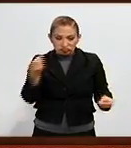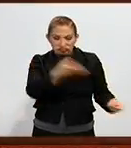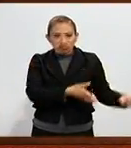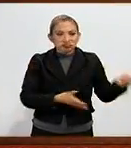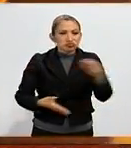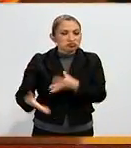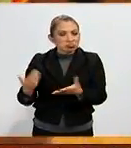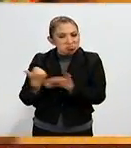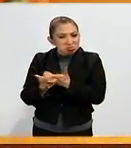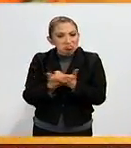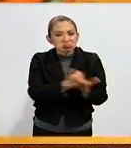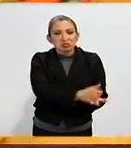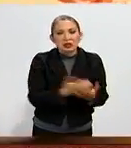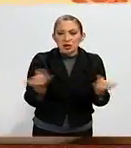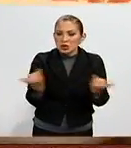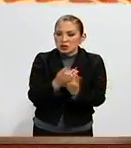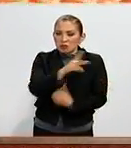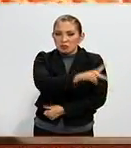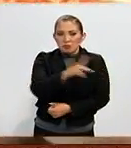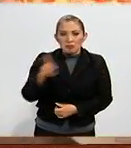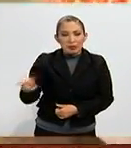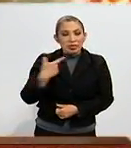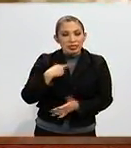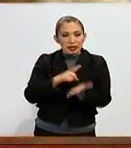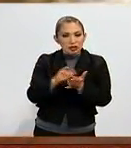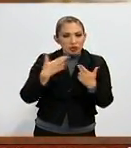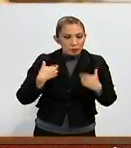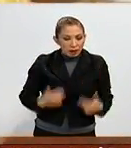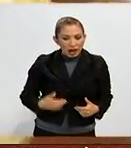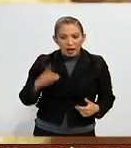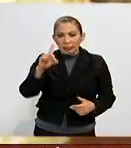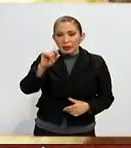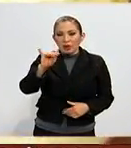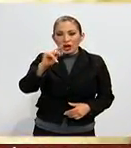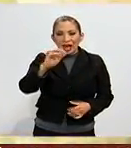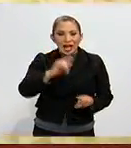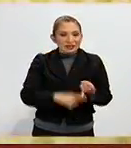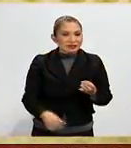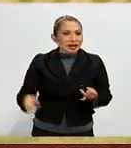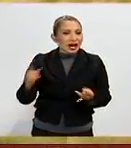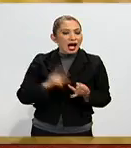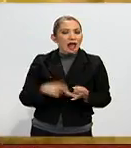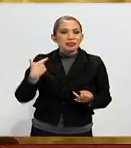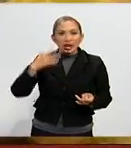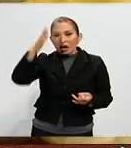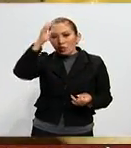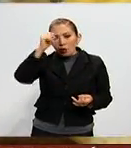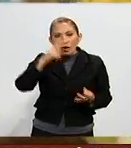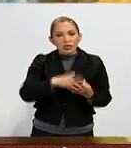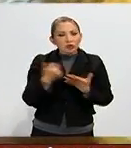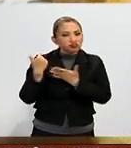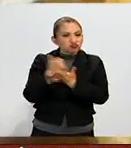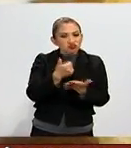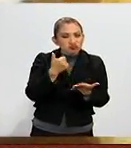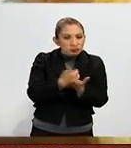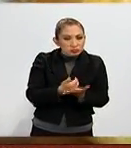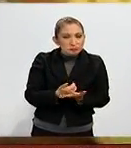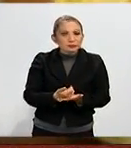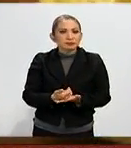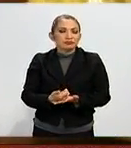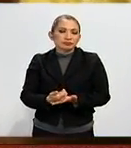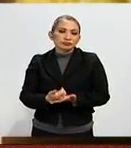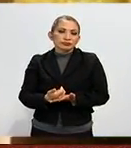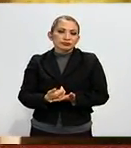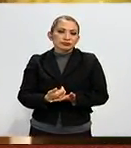compartimos la importancia de los derechos humanos, de la democracia, de los convenios de cooperación,